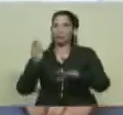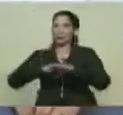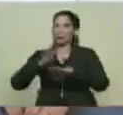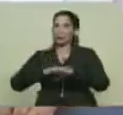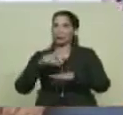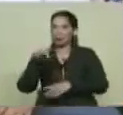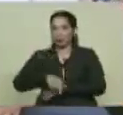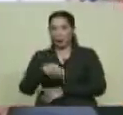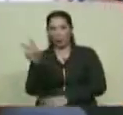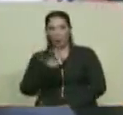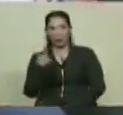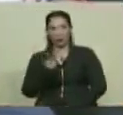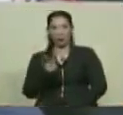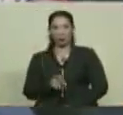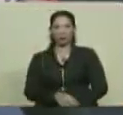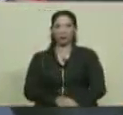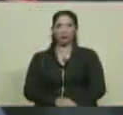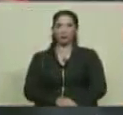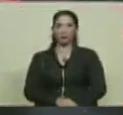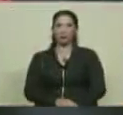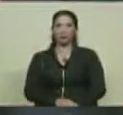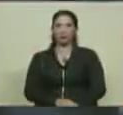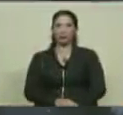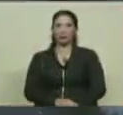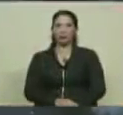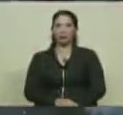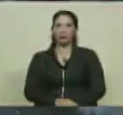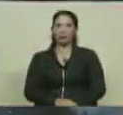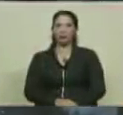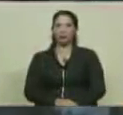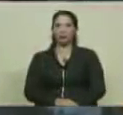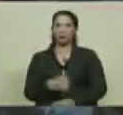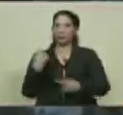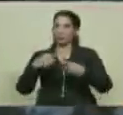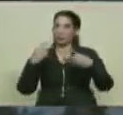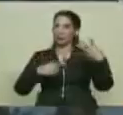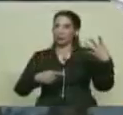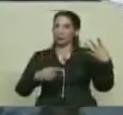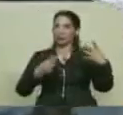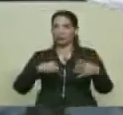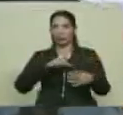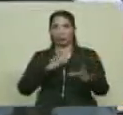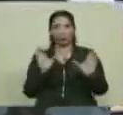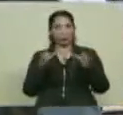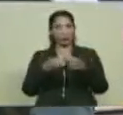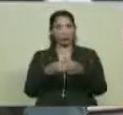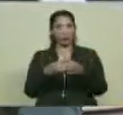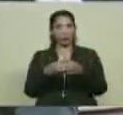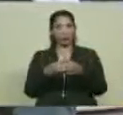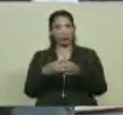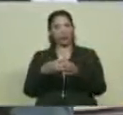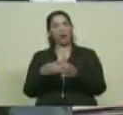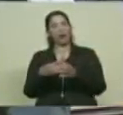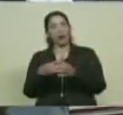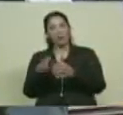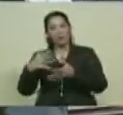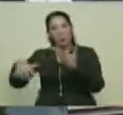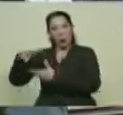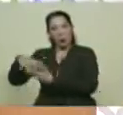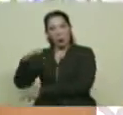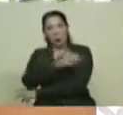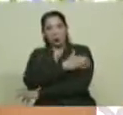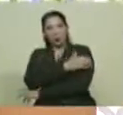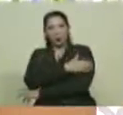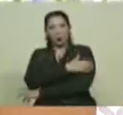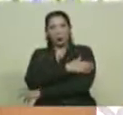en Venezuela. Y hablaba yo de unas cosas por nuestra causa y otras por causa de la oposición. Nosotros nos